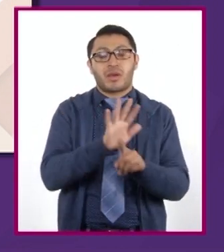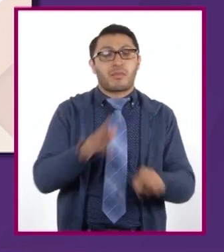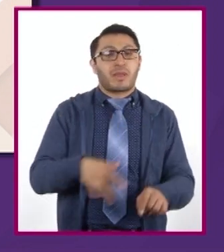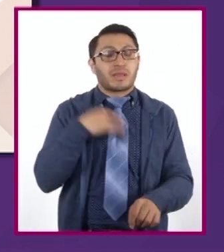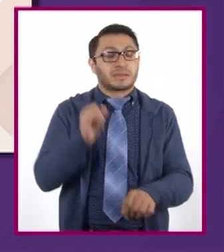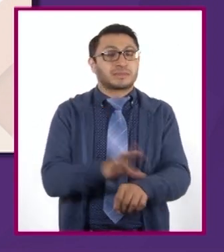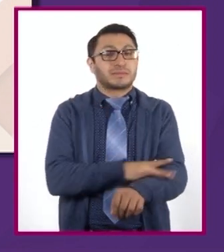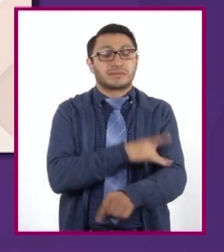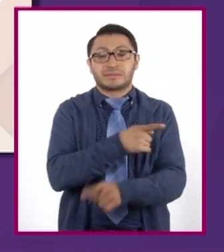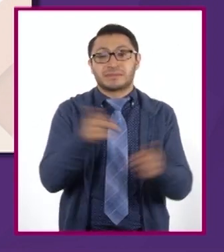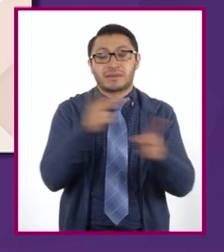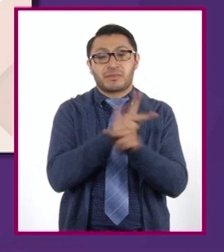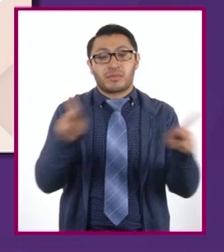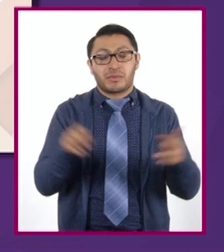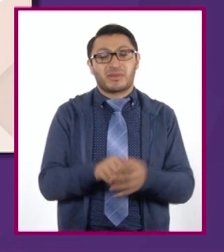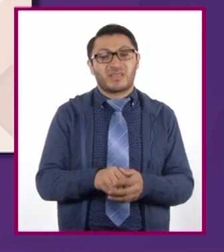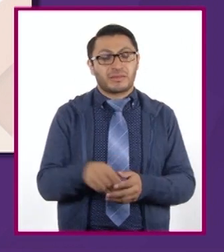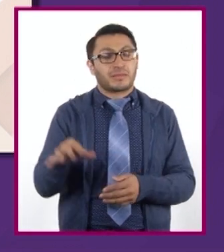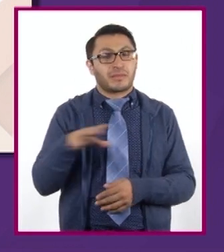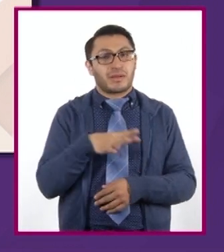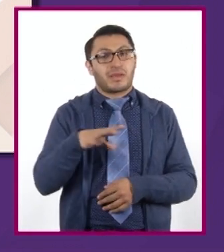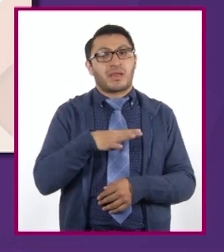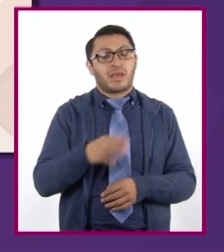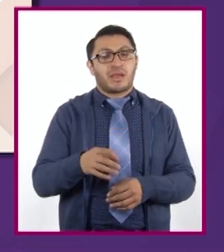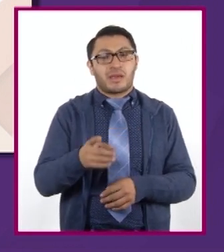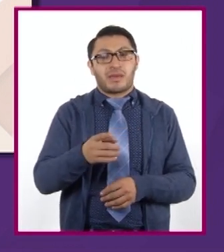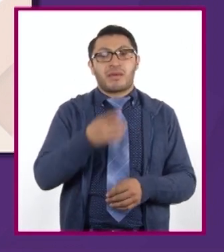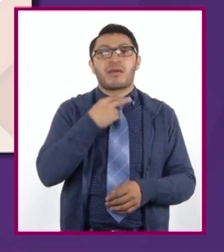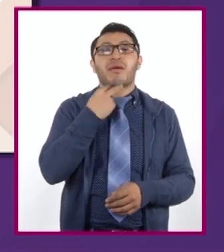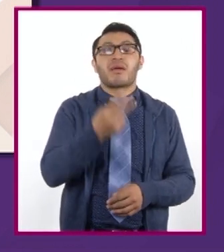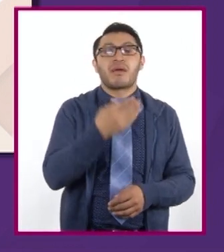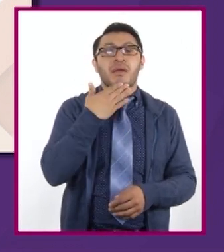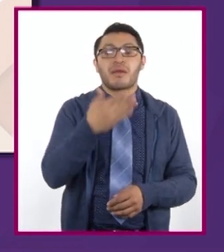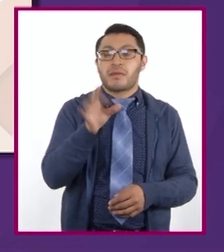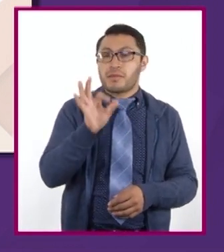las emociones. Poseer una buena dicción.